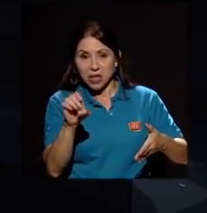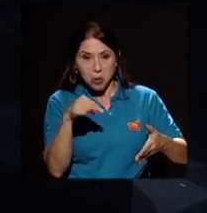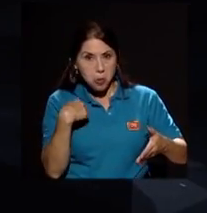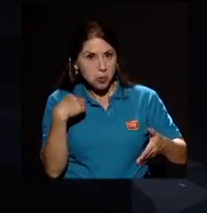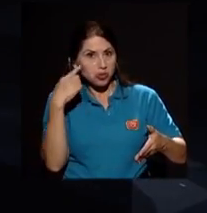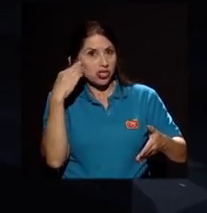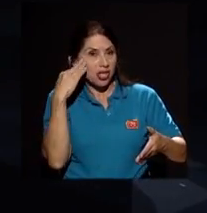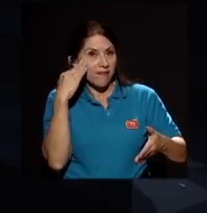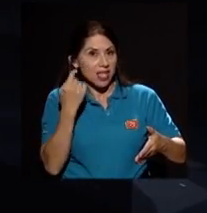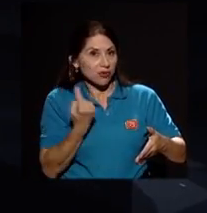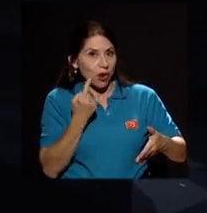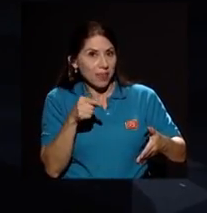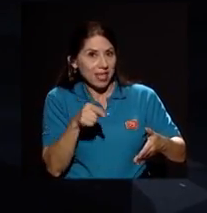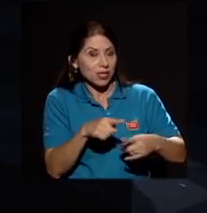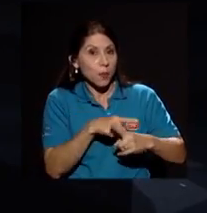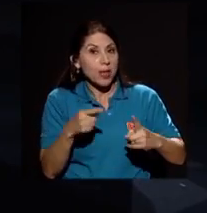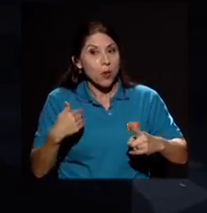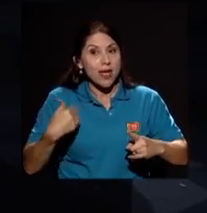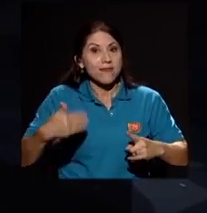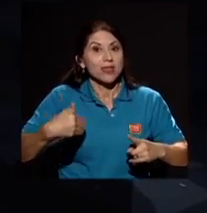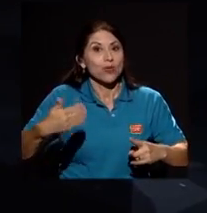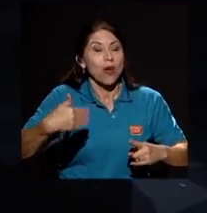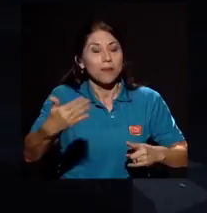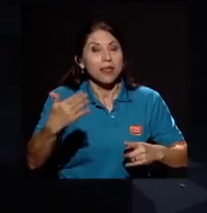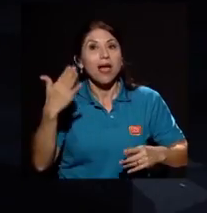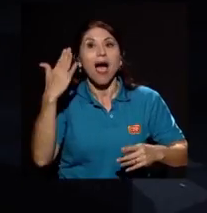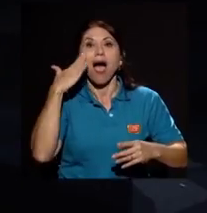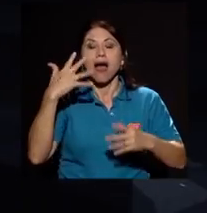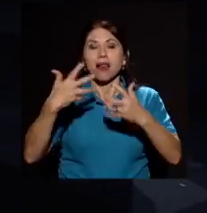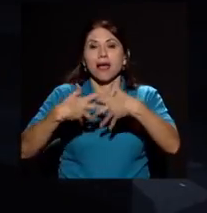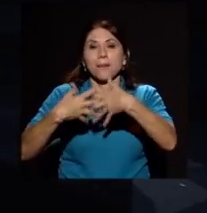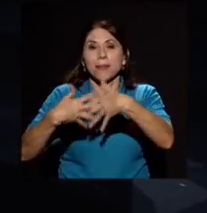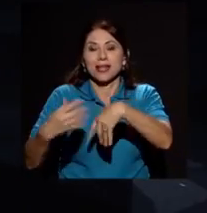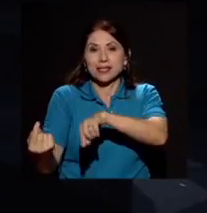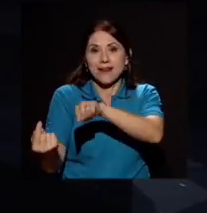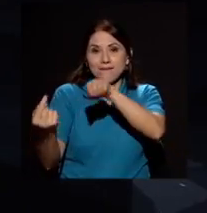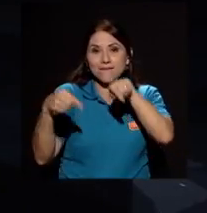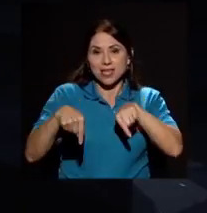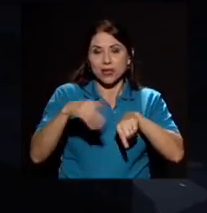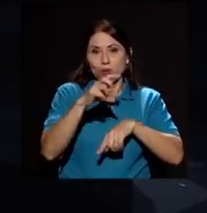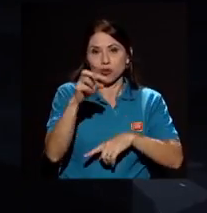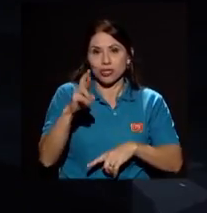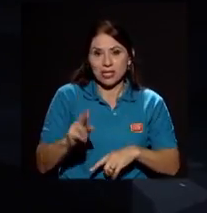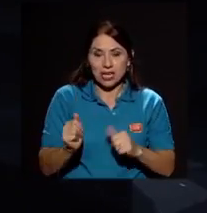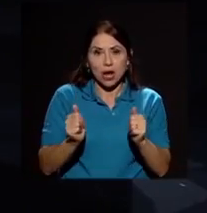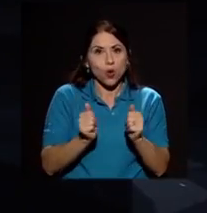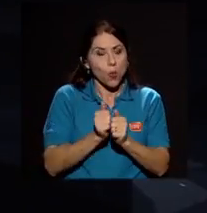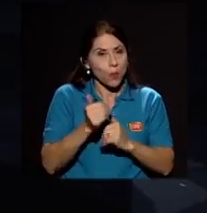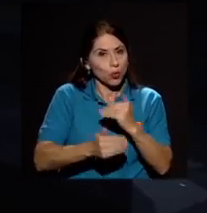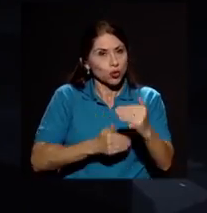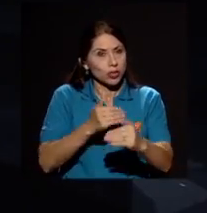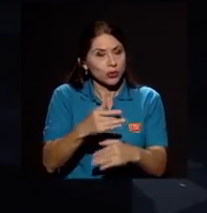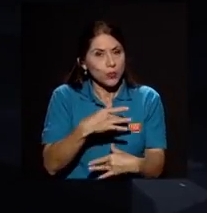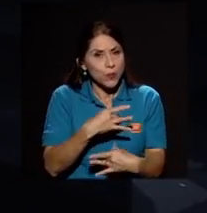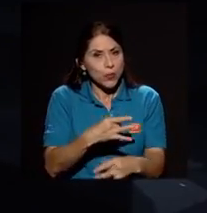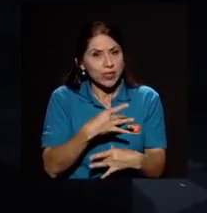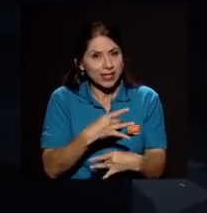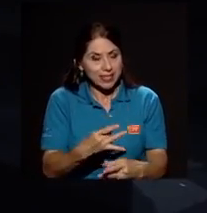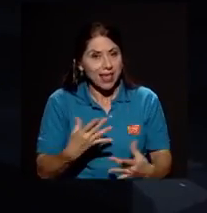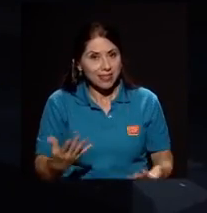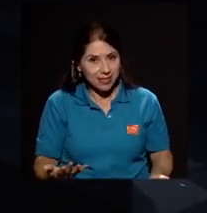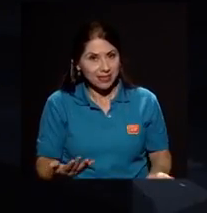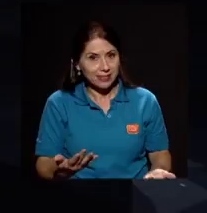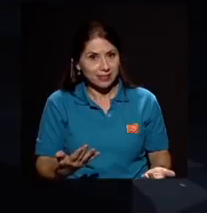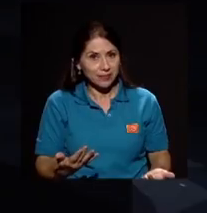una empresa que vino al país a través de un proceso muy interesante que en